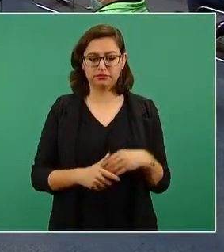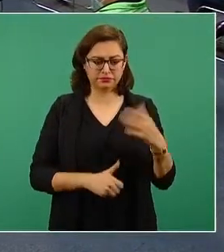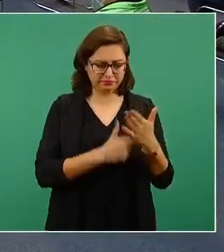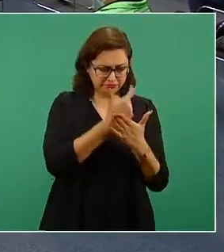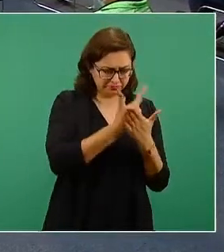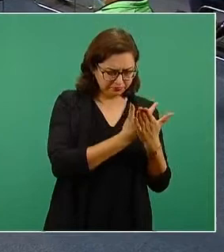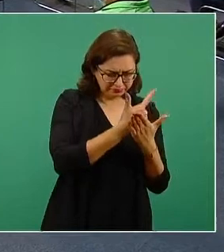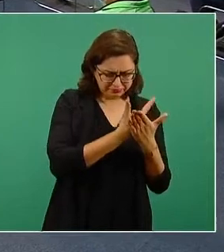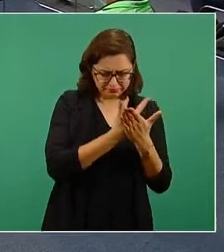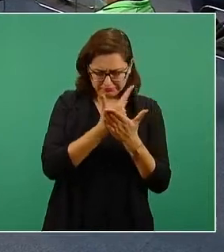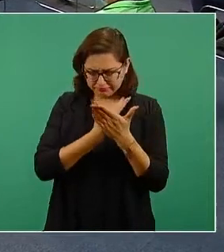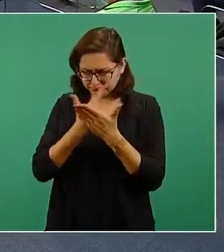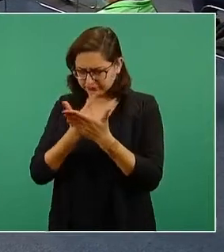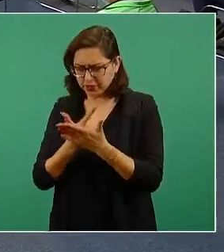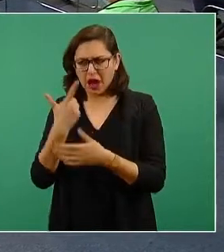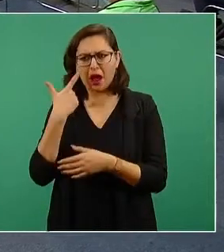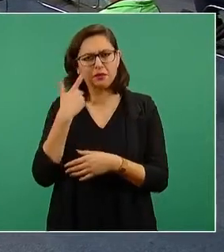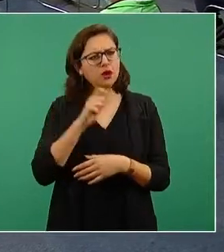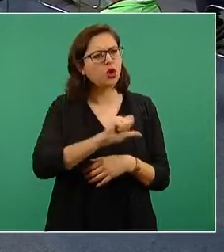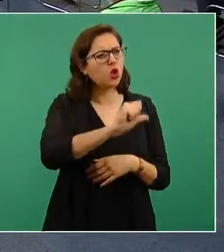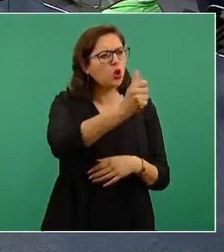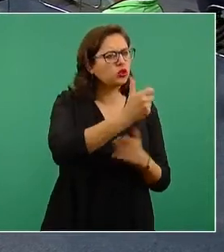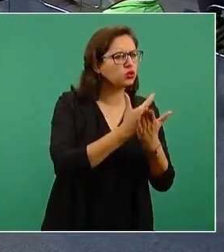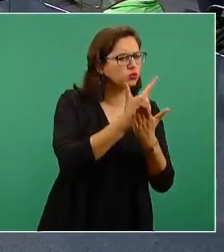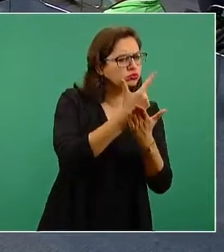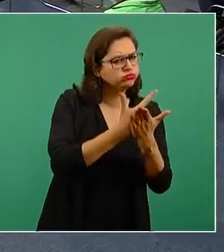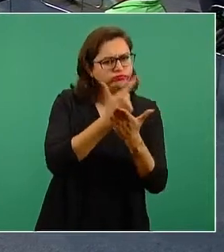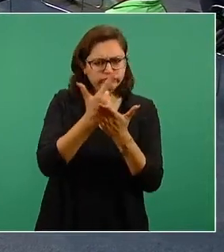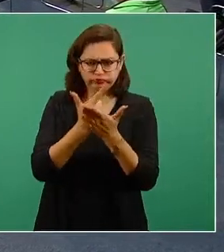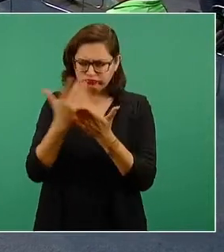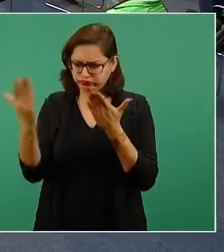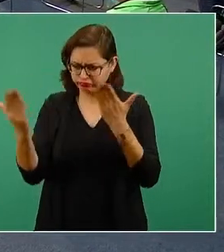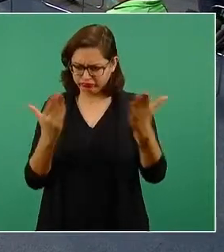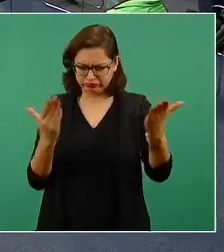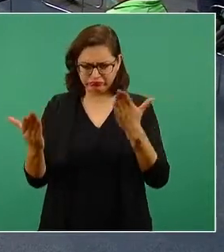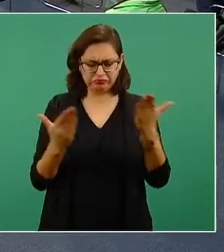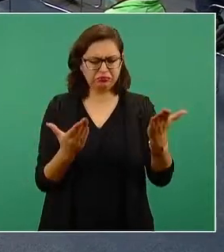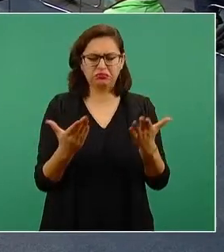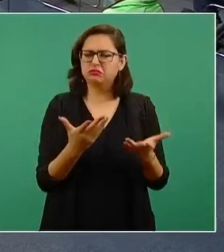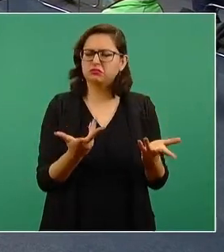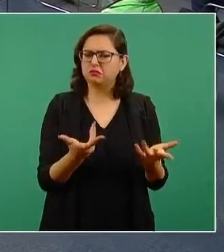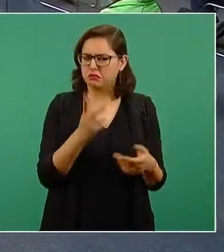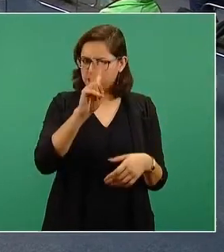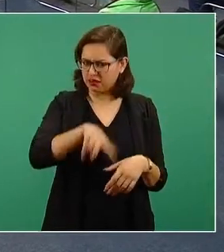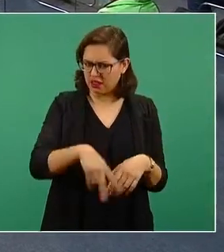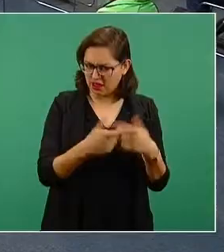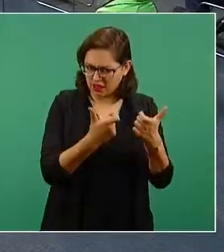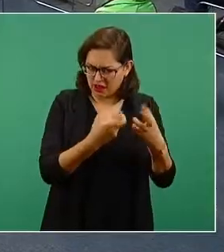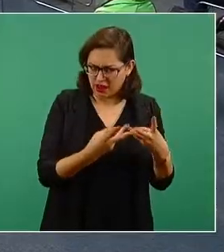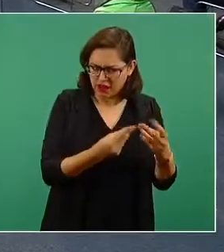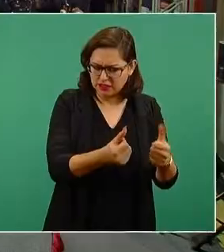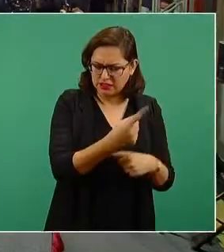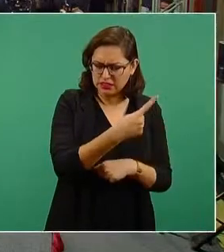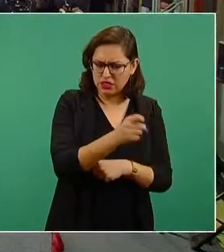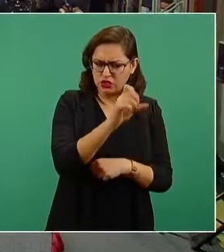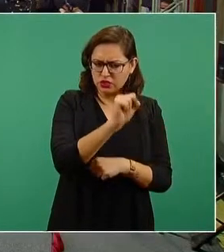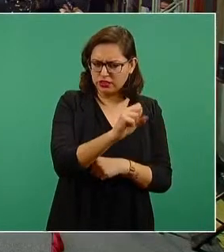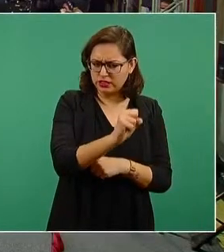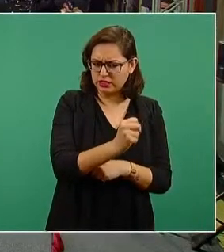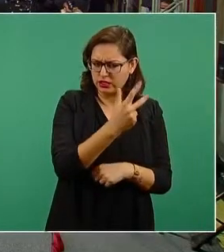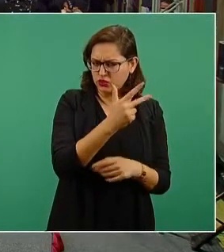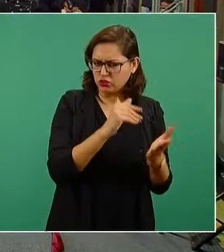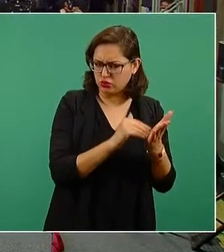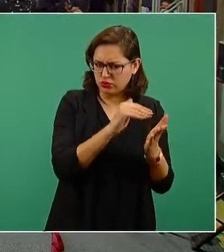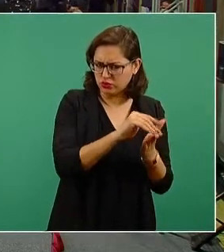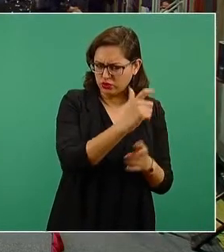con agencias de vehículos en el Valle de México, comprar todo este parque vehicular hubiera costado solo 168 millones de pesos, presidente. Y